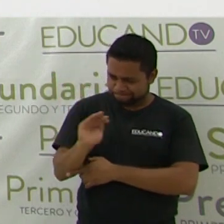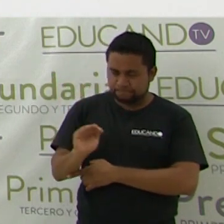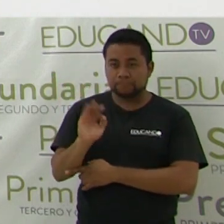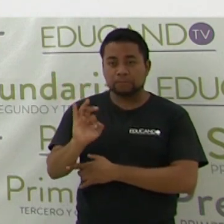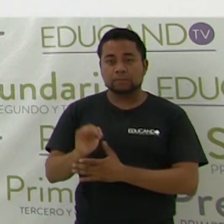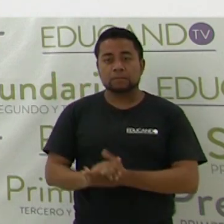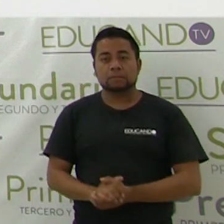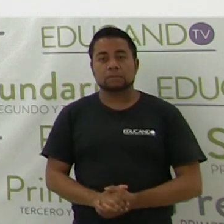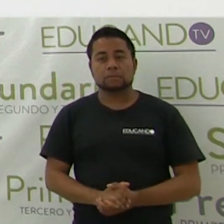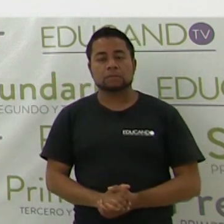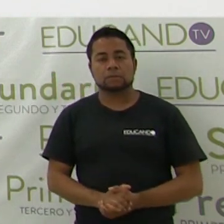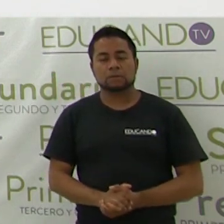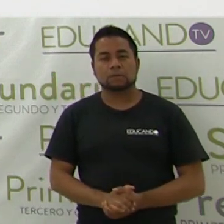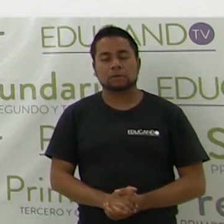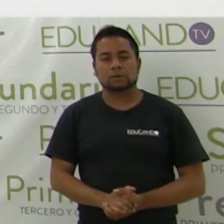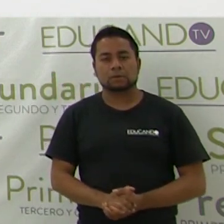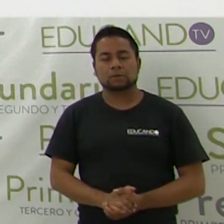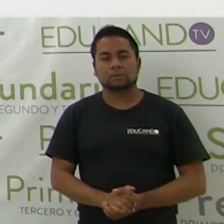es reconocer.